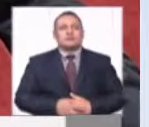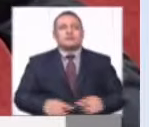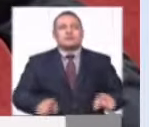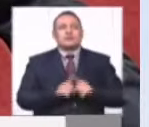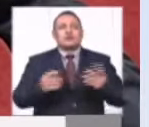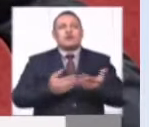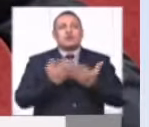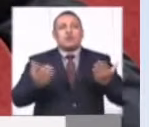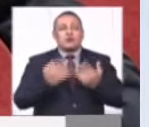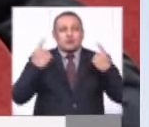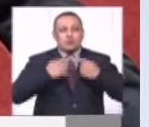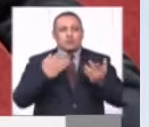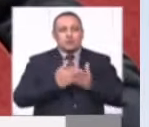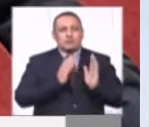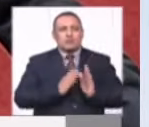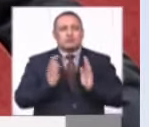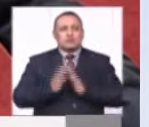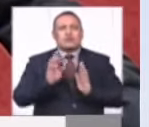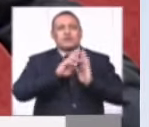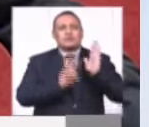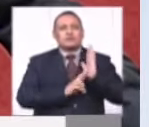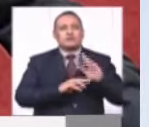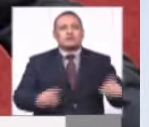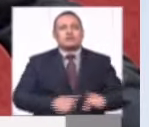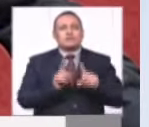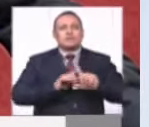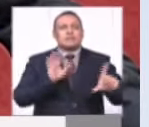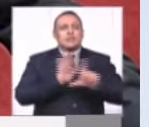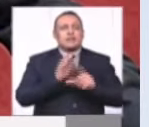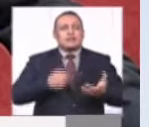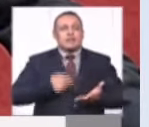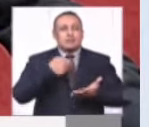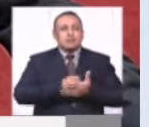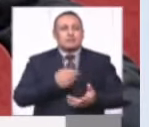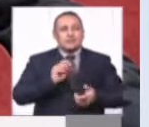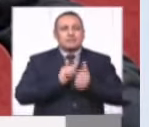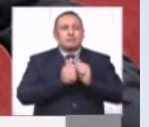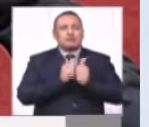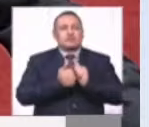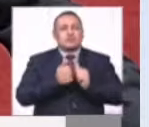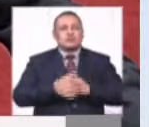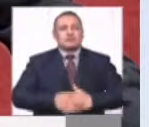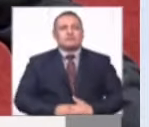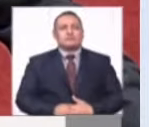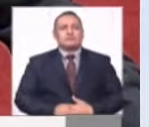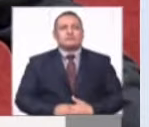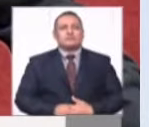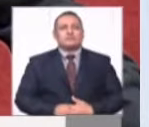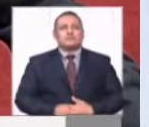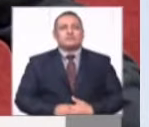¿cuál es el estado del proceso de reglamentación de la ley de apuestas deportivas?